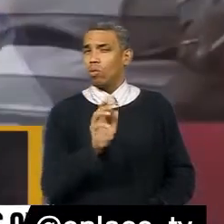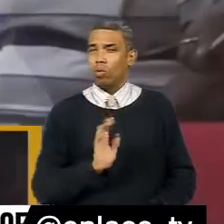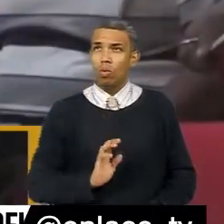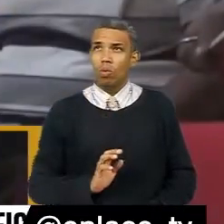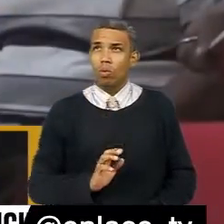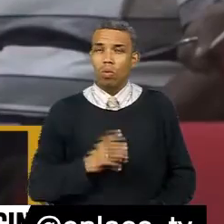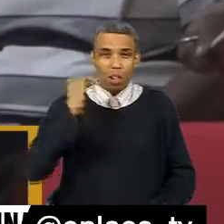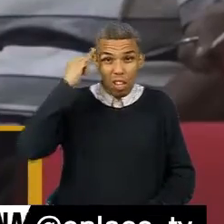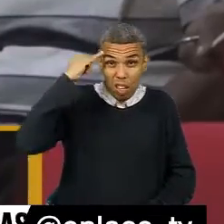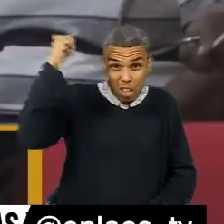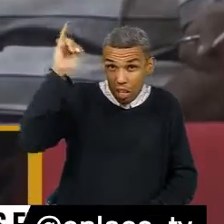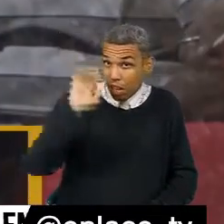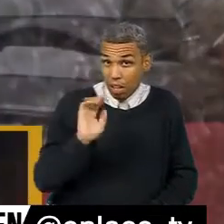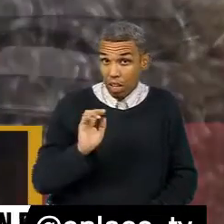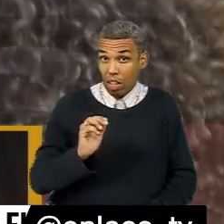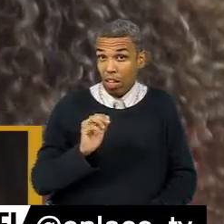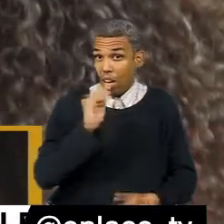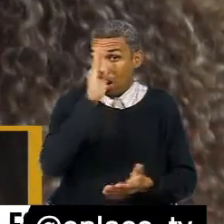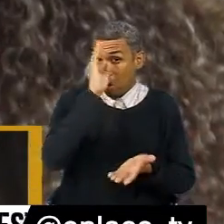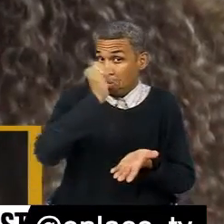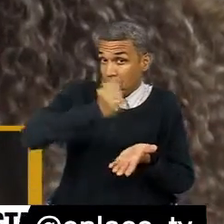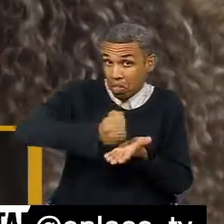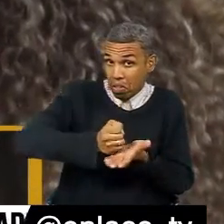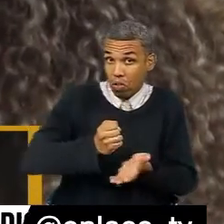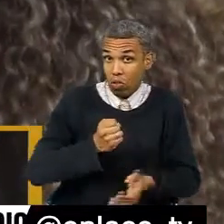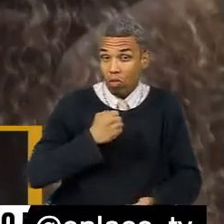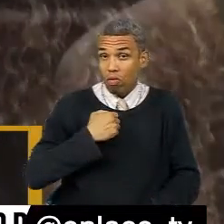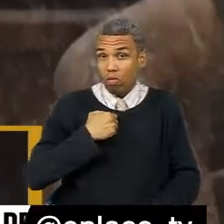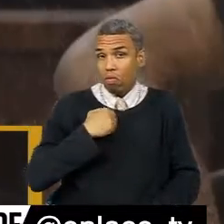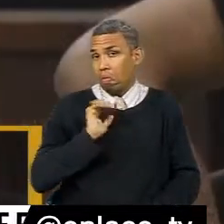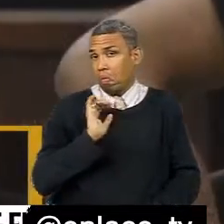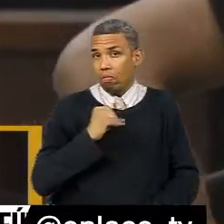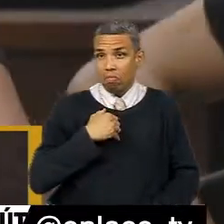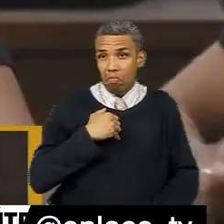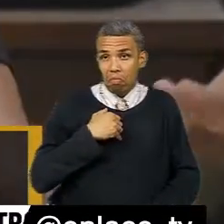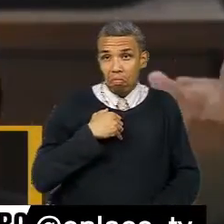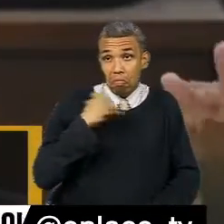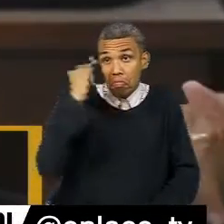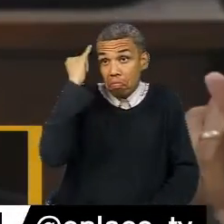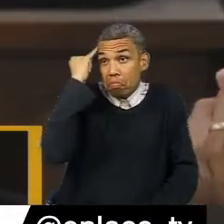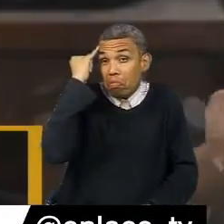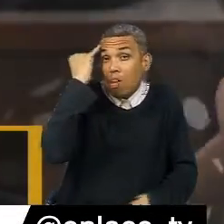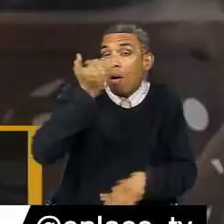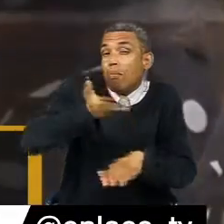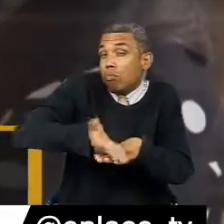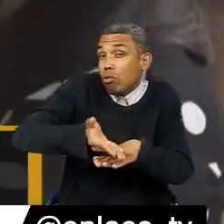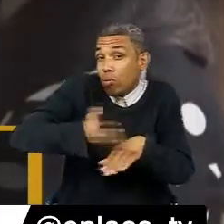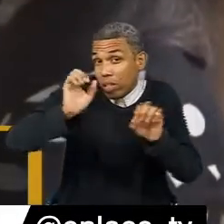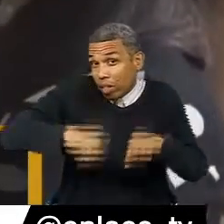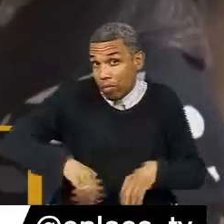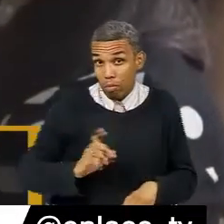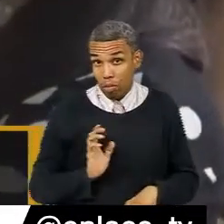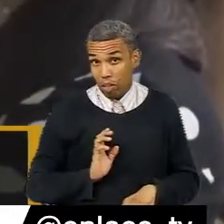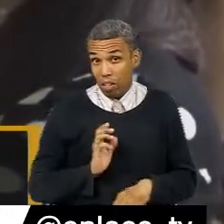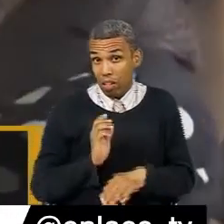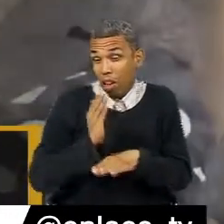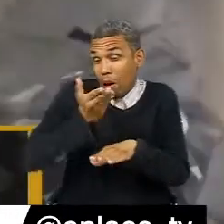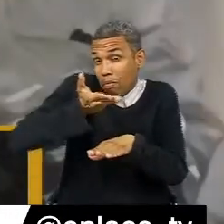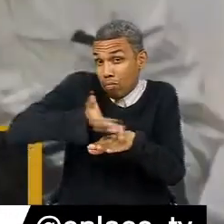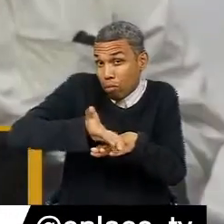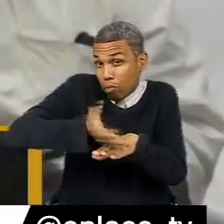propuesta, idea, comentario, crítica sobre la movilidad y la seguridad vial en Barranca Bermeja,